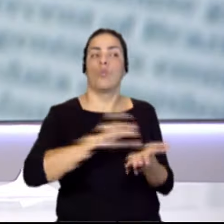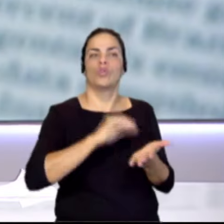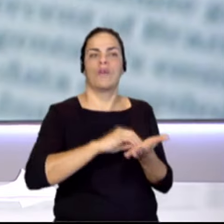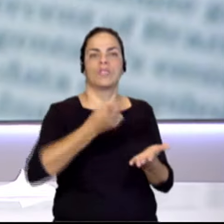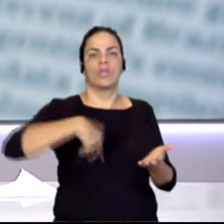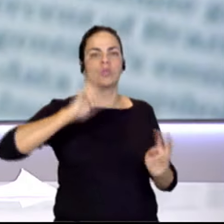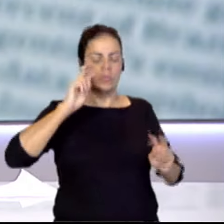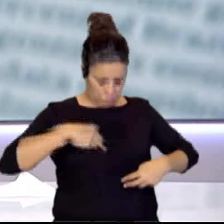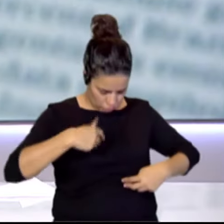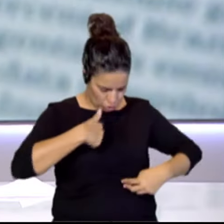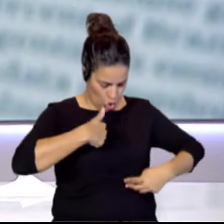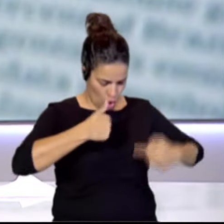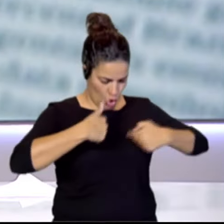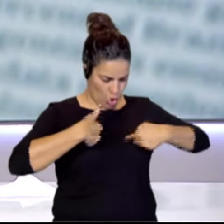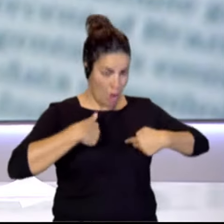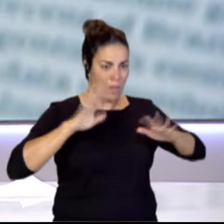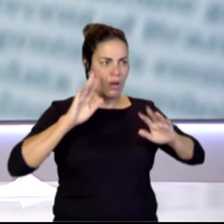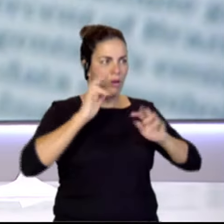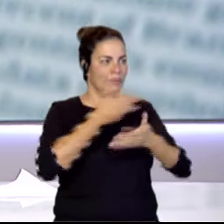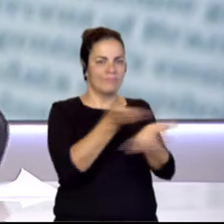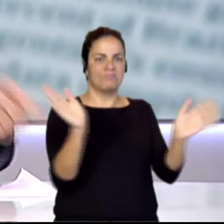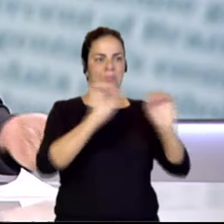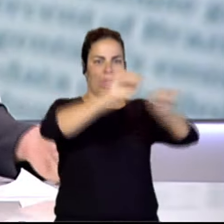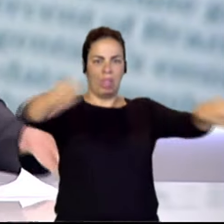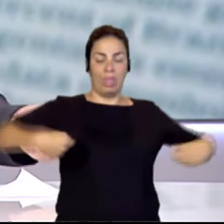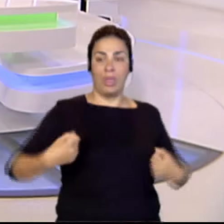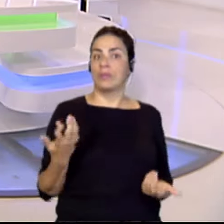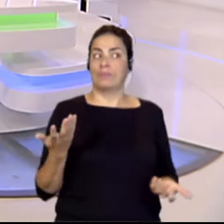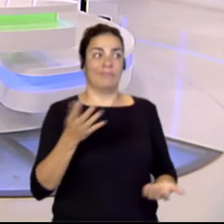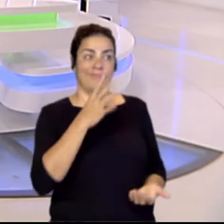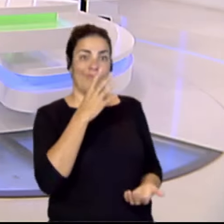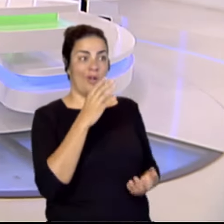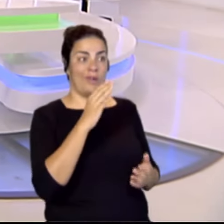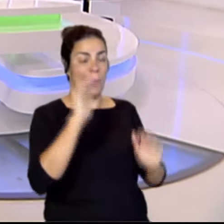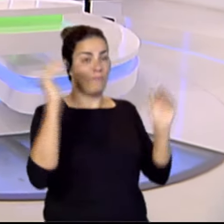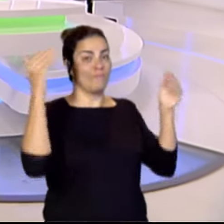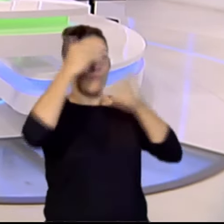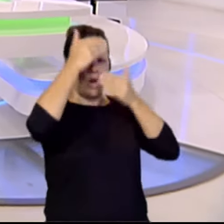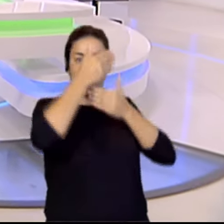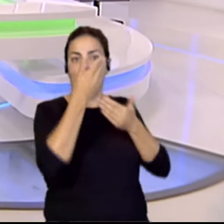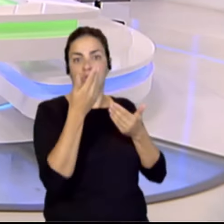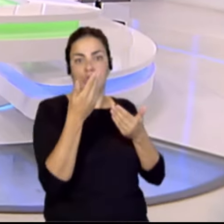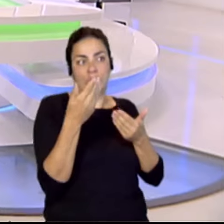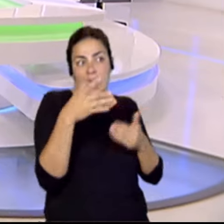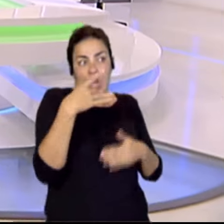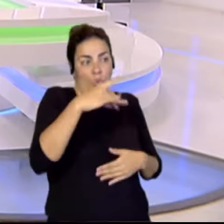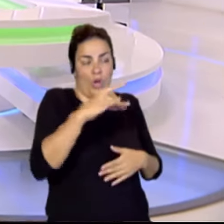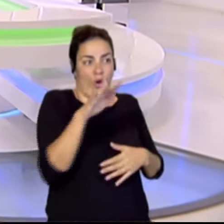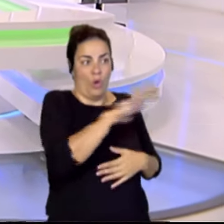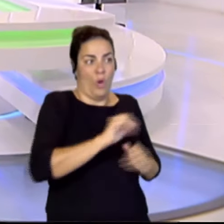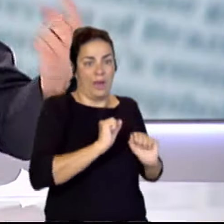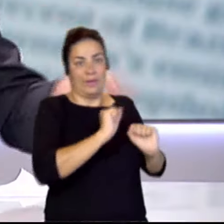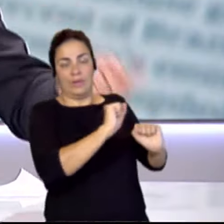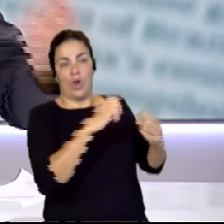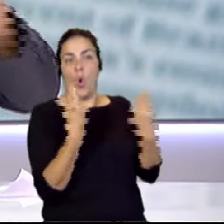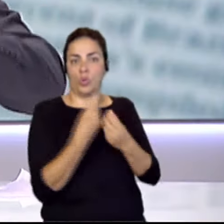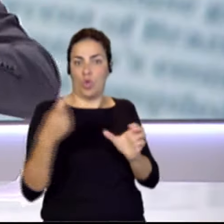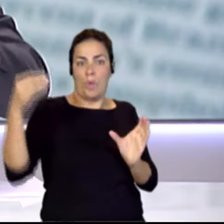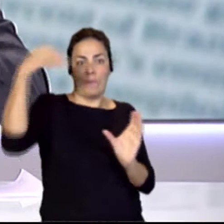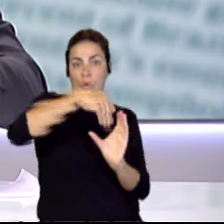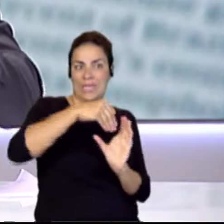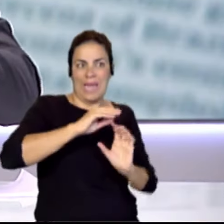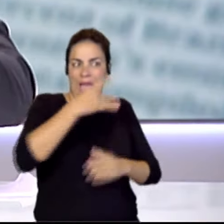el ombligo efectivamente y que Marruecos es el único muro de contención que nos queda Ahora nos miramos eno pero muchas veces lo que pasa en nuestro entorno